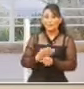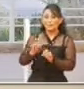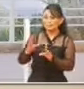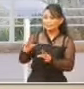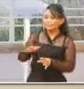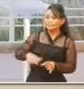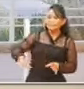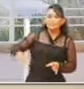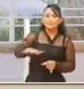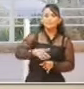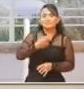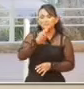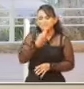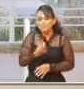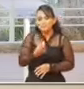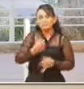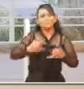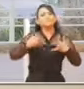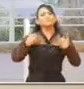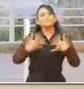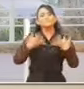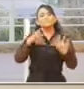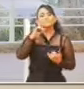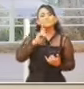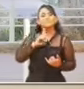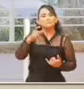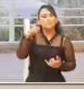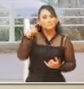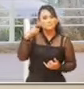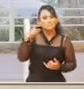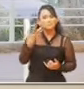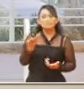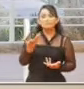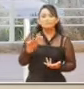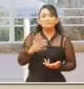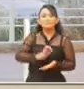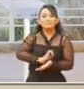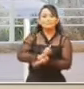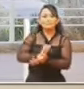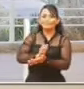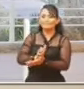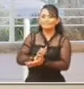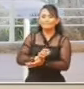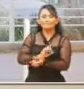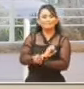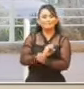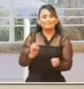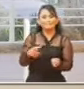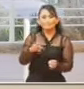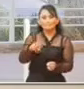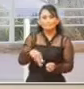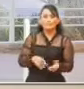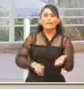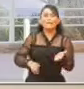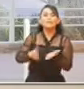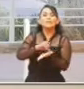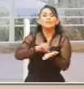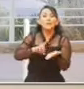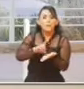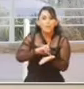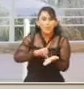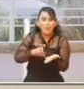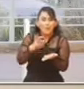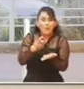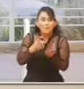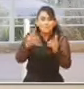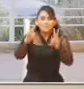enfrentamos niños, jóvenes, mujeres, queretanos, sin discriminación. El tema de las adicciones es un tema